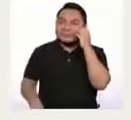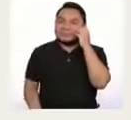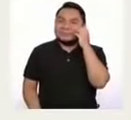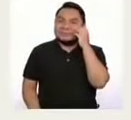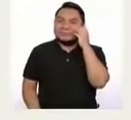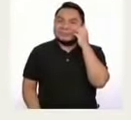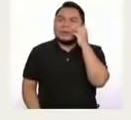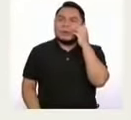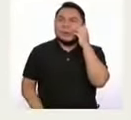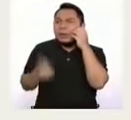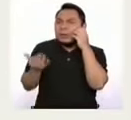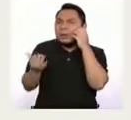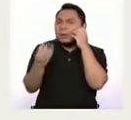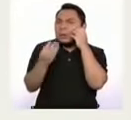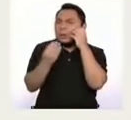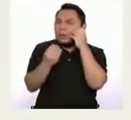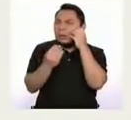¿Sí?